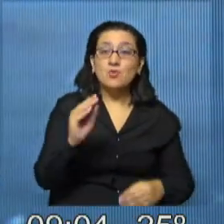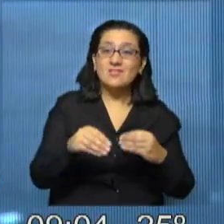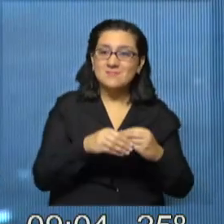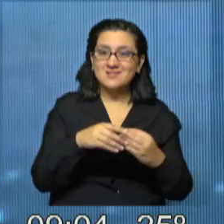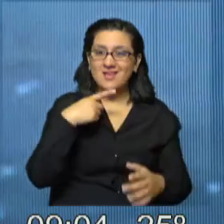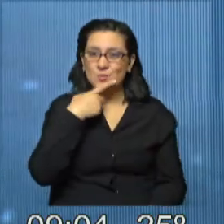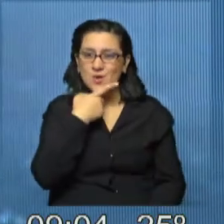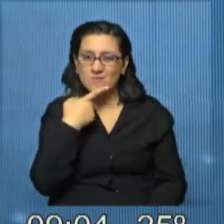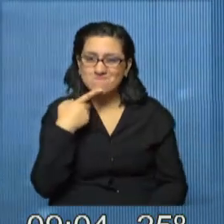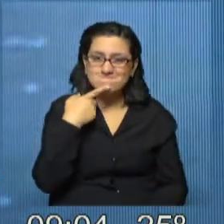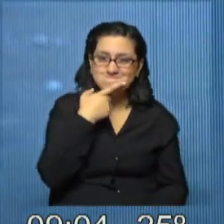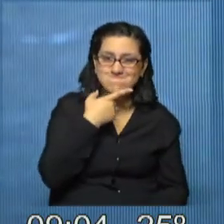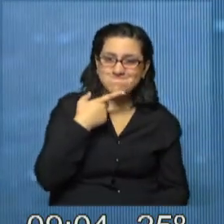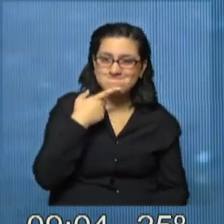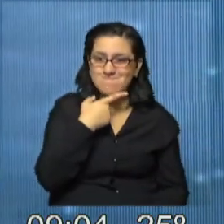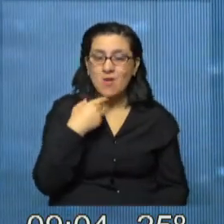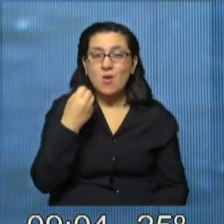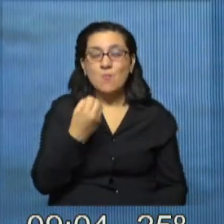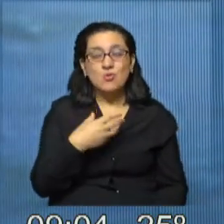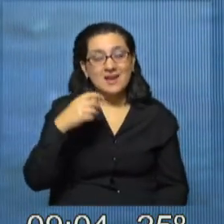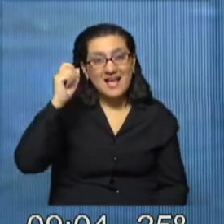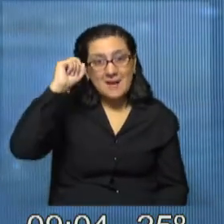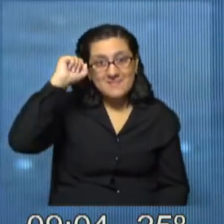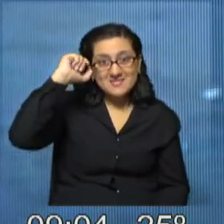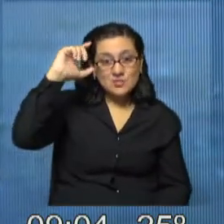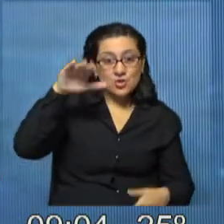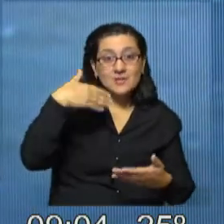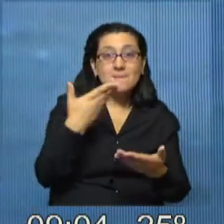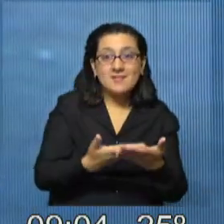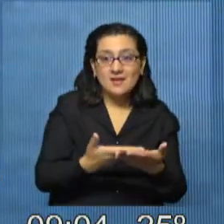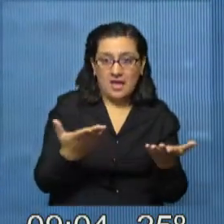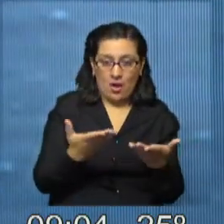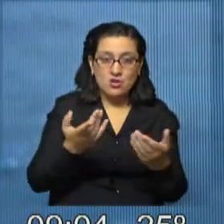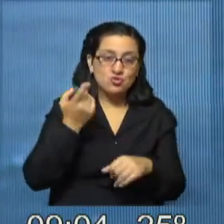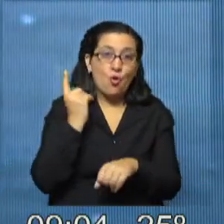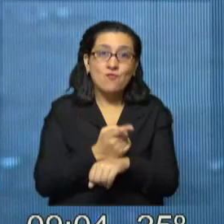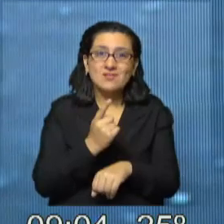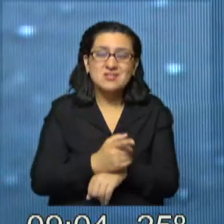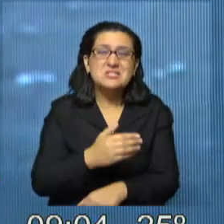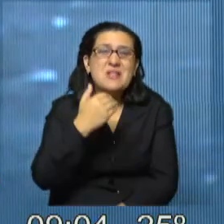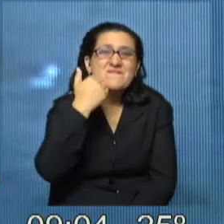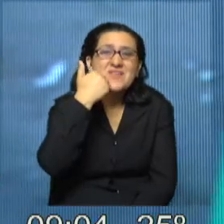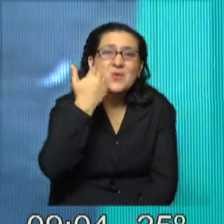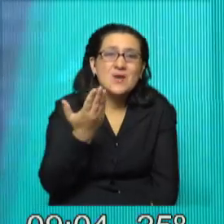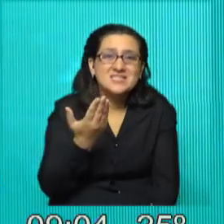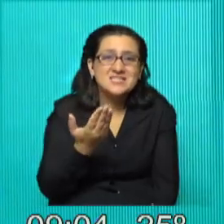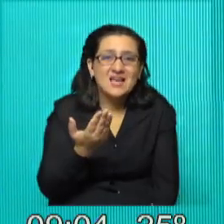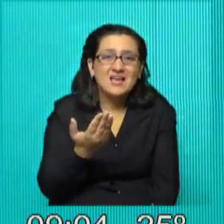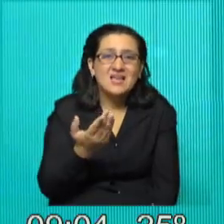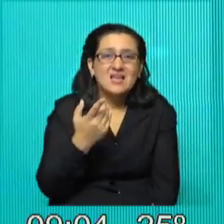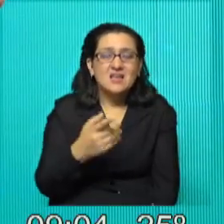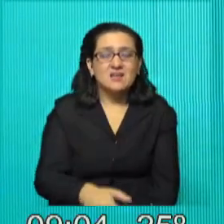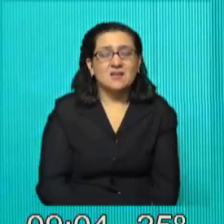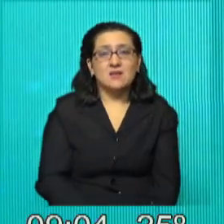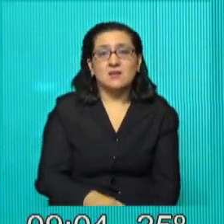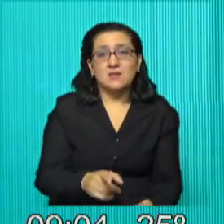gran incertidumbre, porque la capacitación que están planteando, que ahora es obligatoria, es una vergüenza, es un adiestramiento.